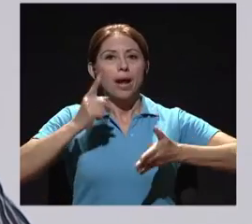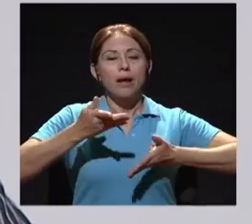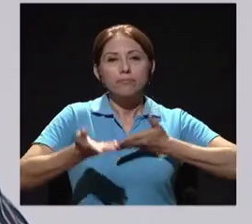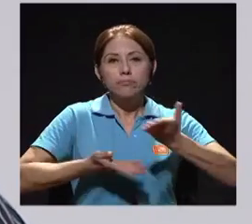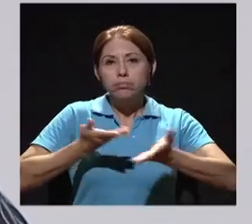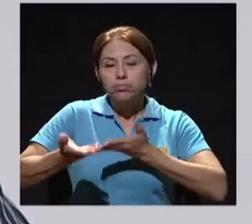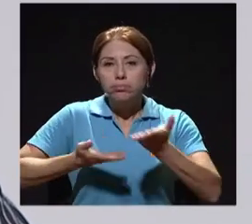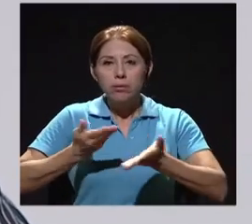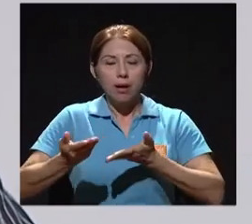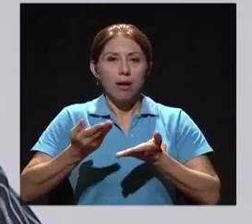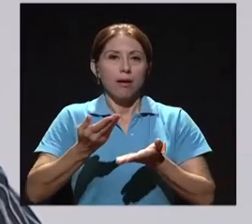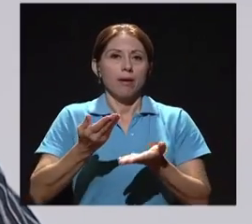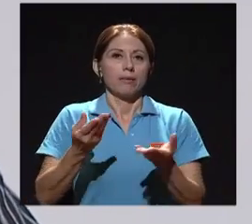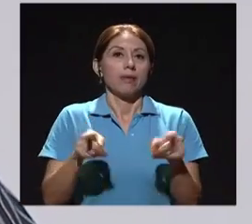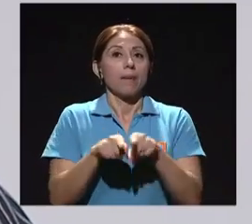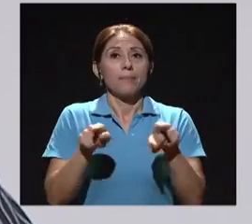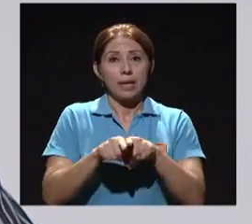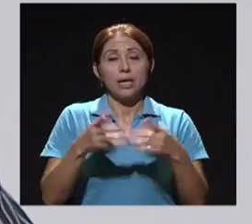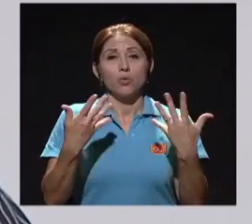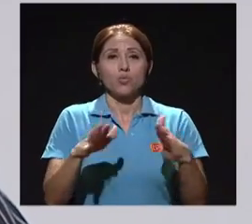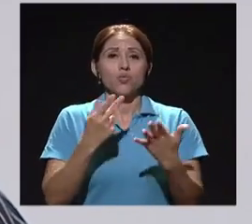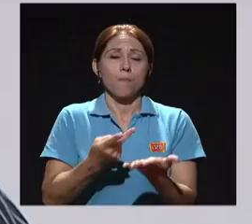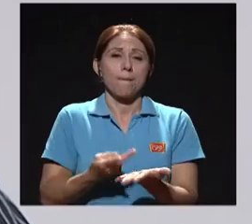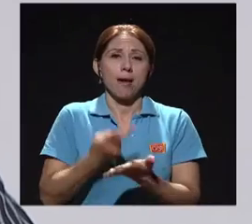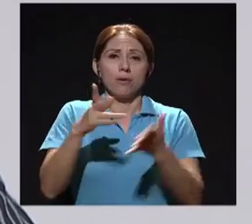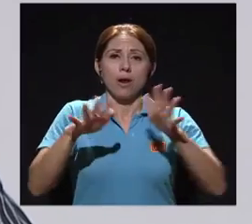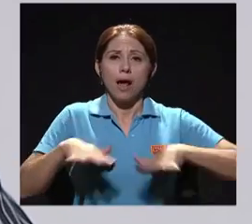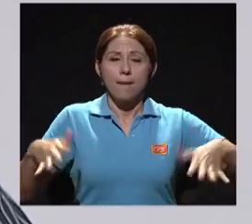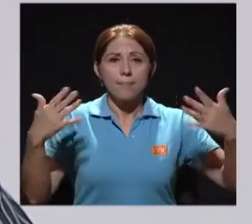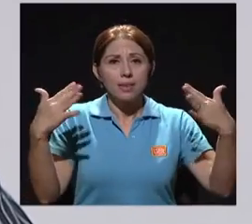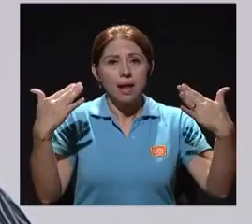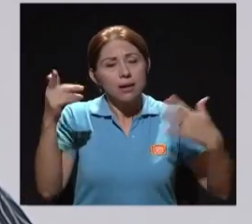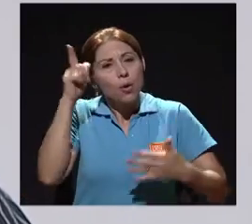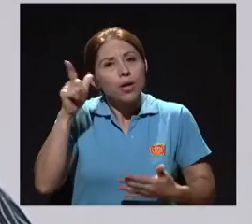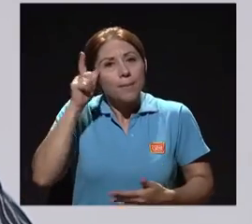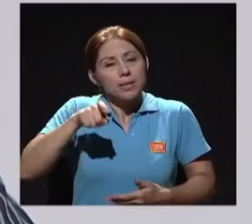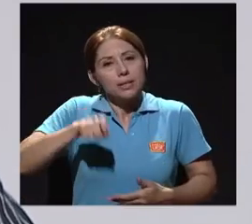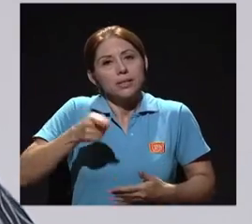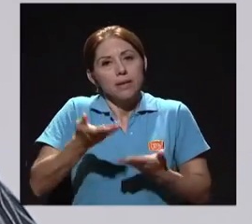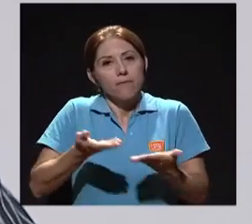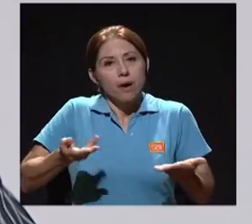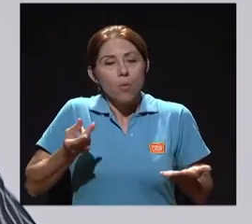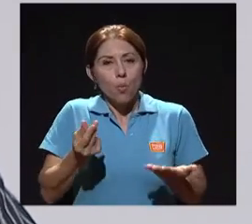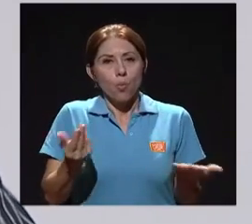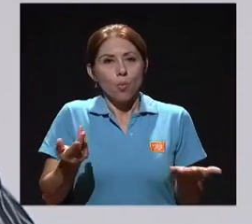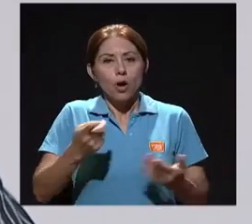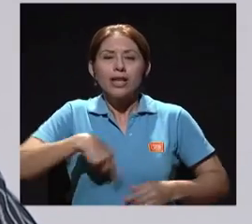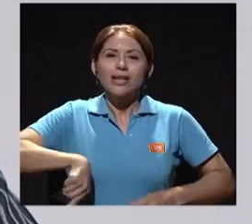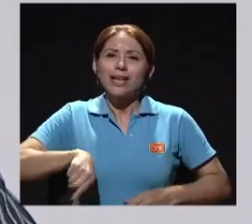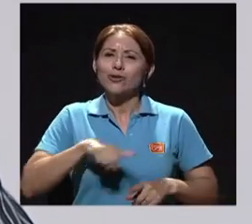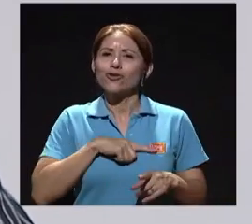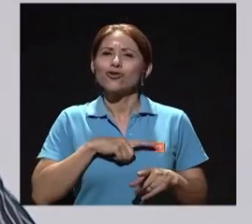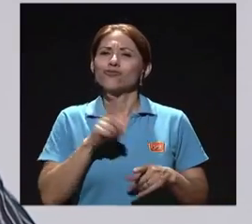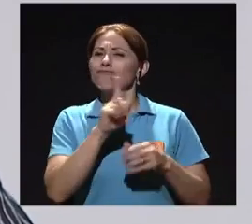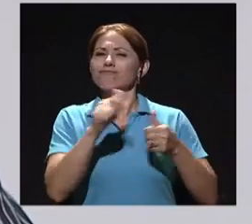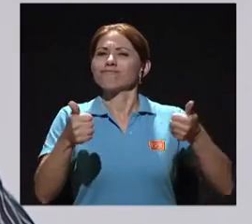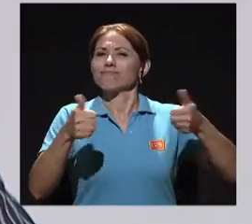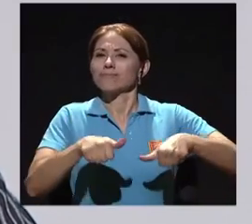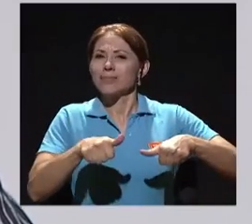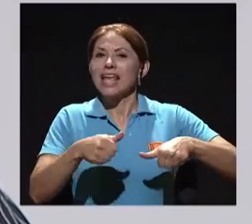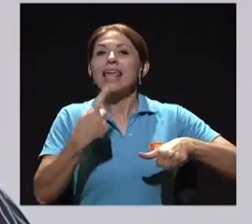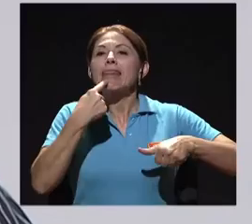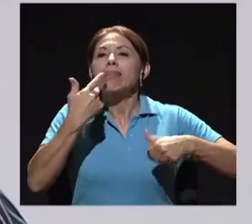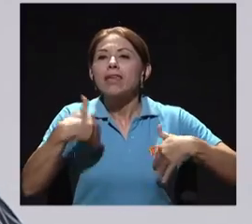tiene un costo de servicio y tiene un costo ambiental que obviamente también requiere recursos y en eso estamos completamente de acuerdo